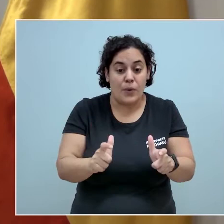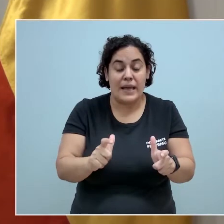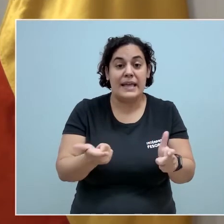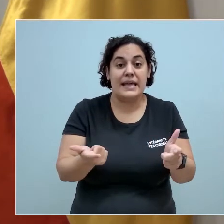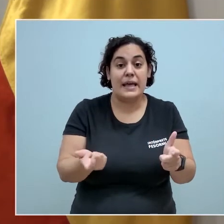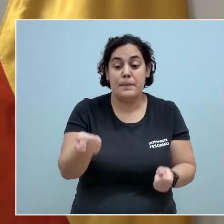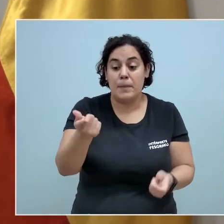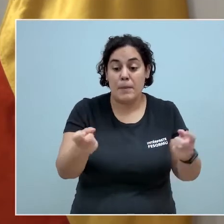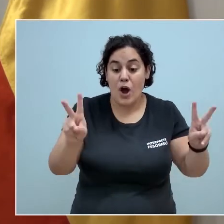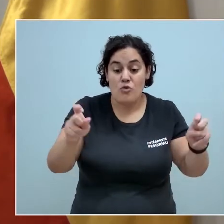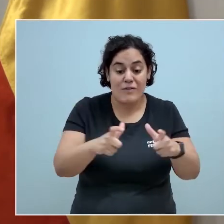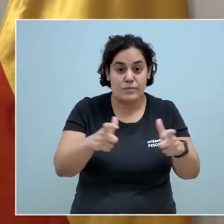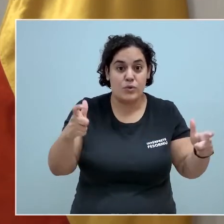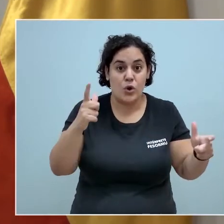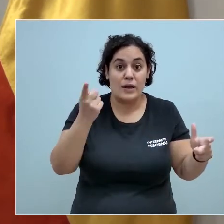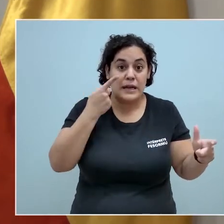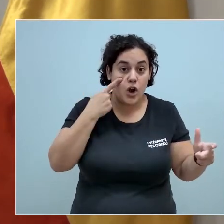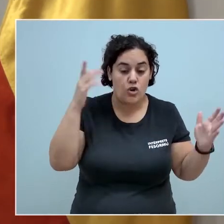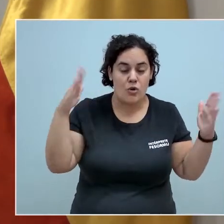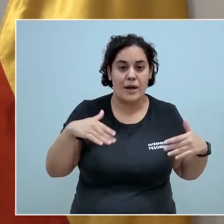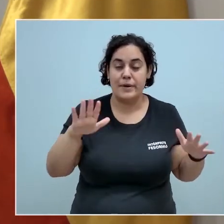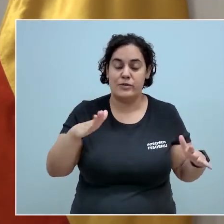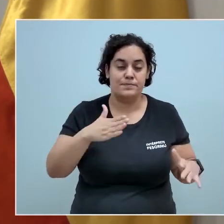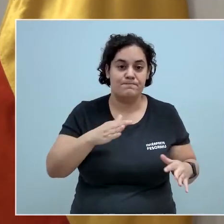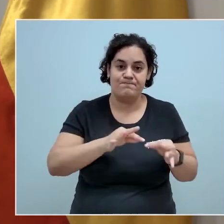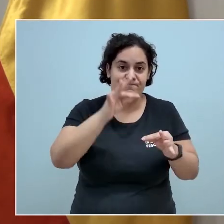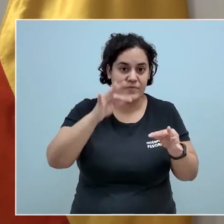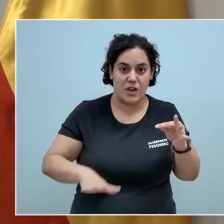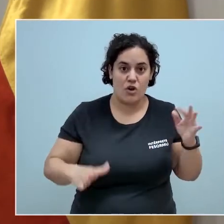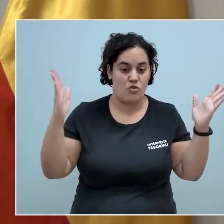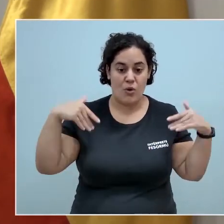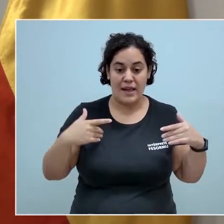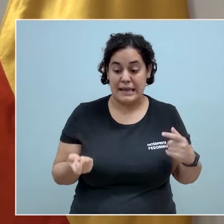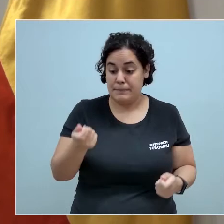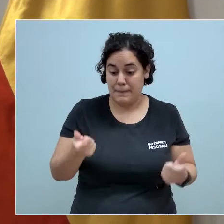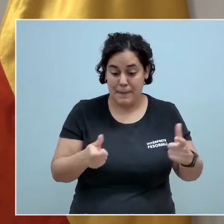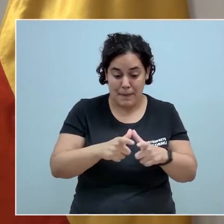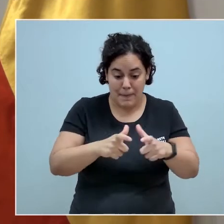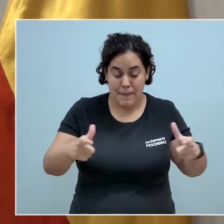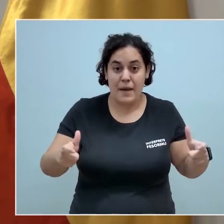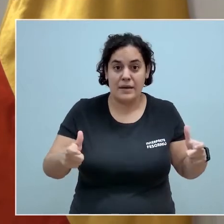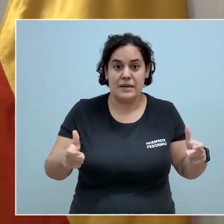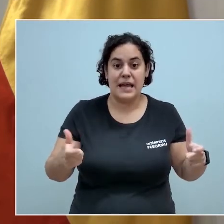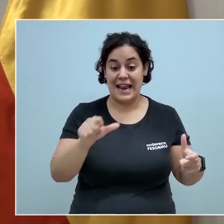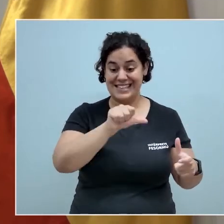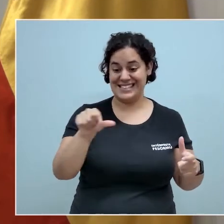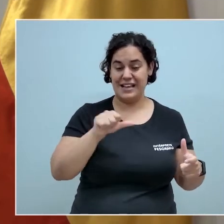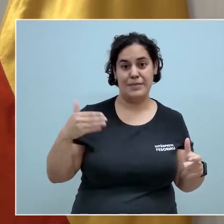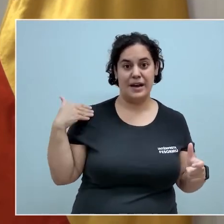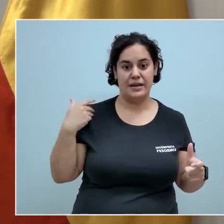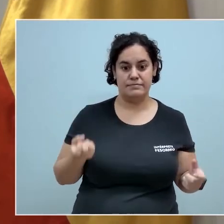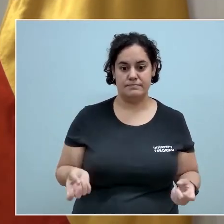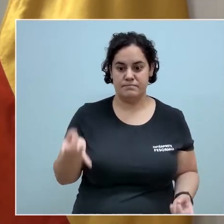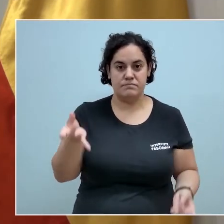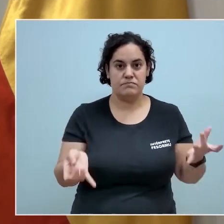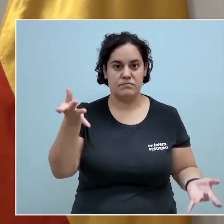detectan nuevos casos, pero lamentablemente no es así y los nuevos casos están creciendo de forma exponencial en las últimas semanas. Así,